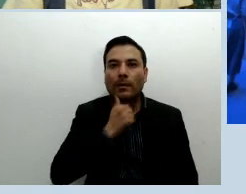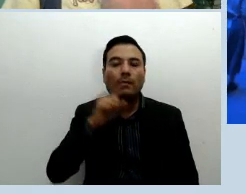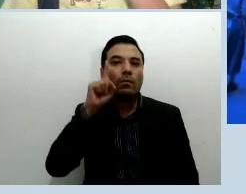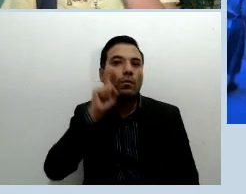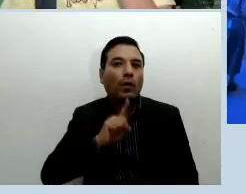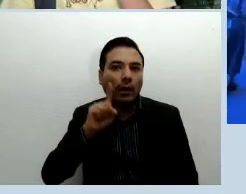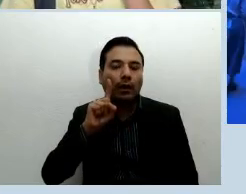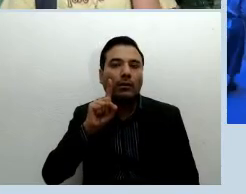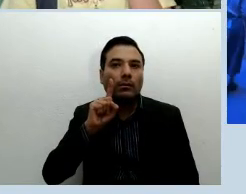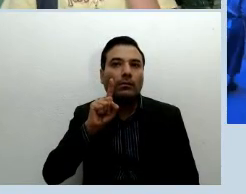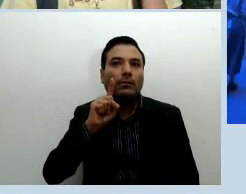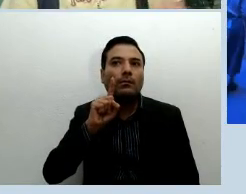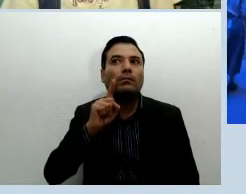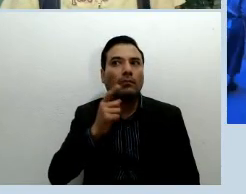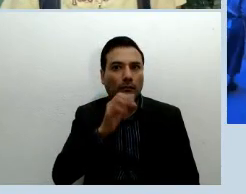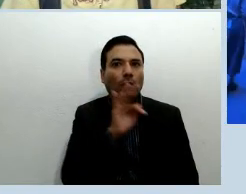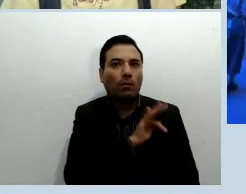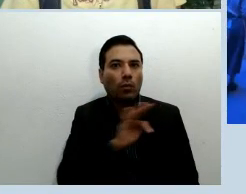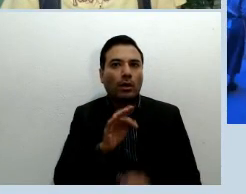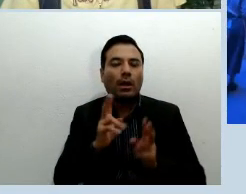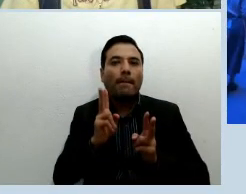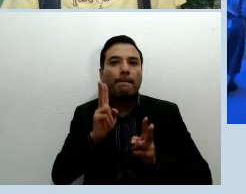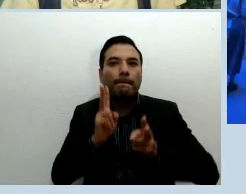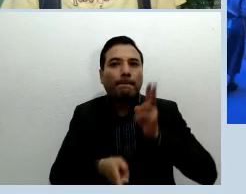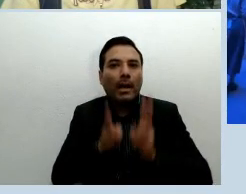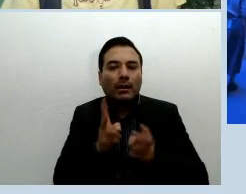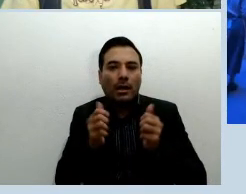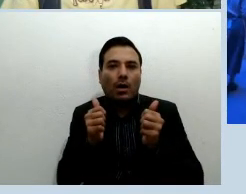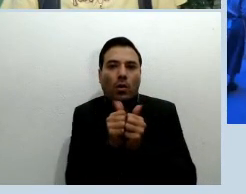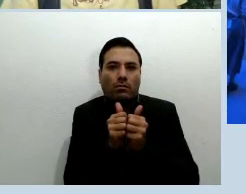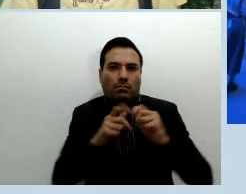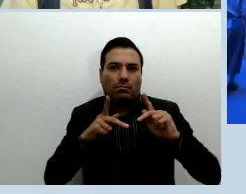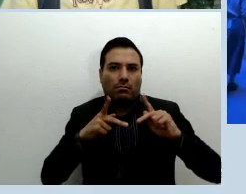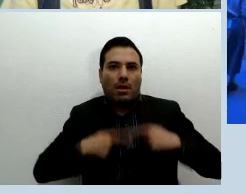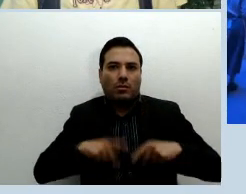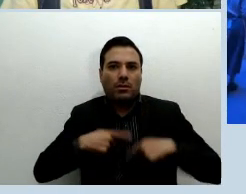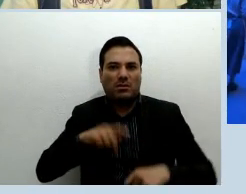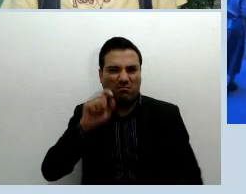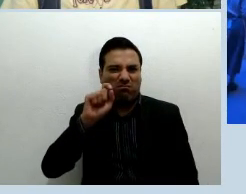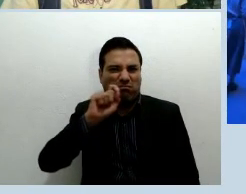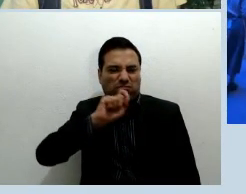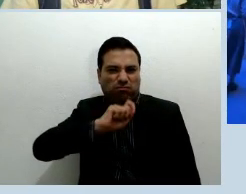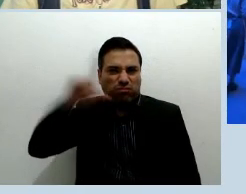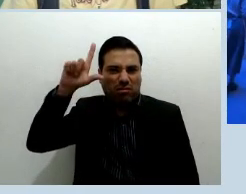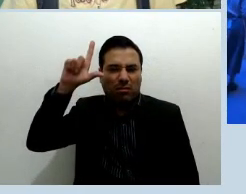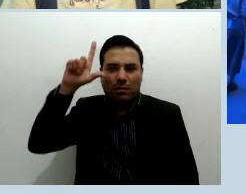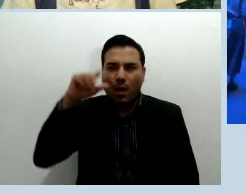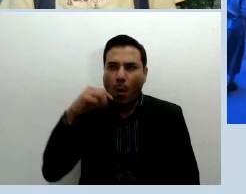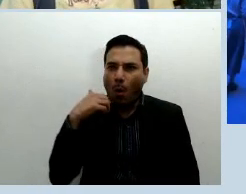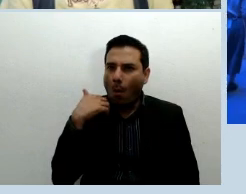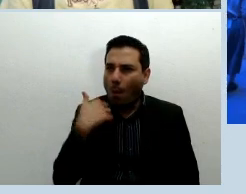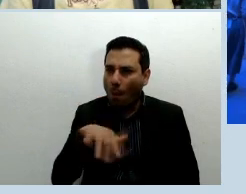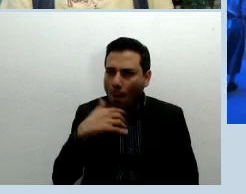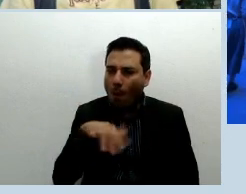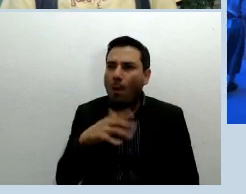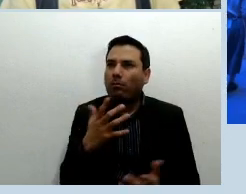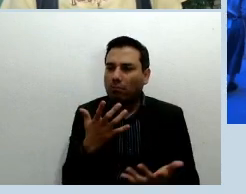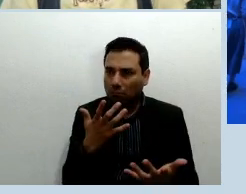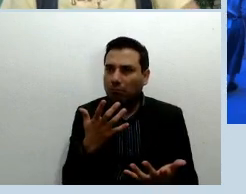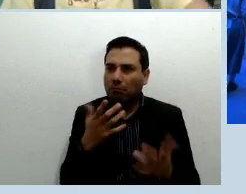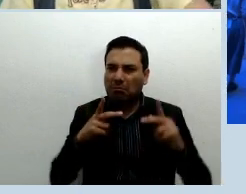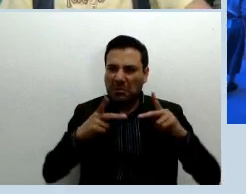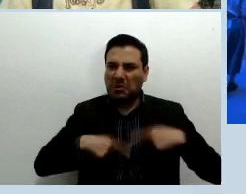platicar con personas que ya están dentro del medio no que están creando una poética o un unas